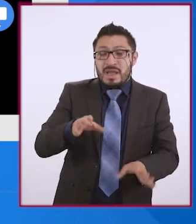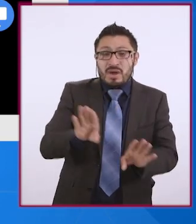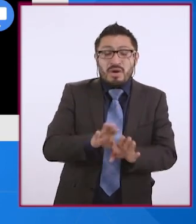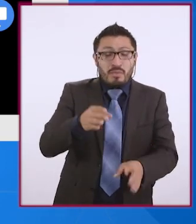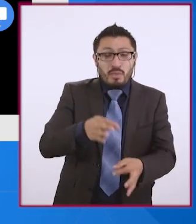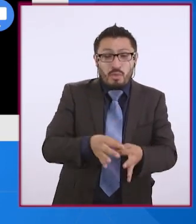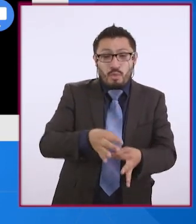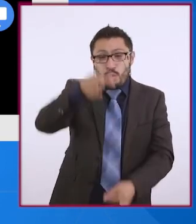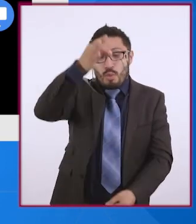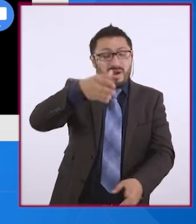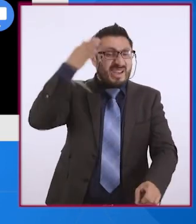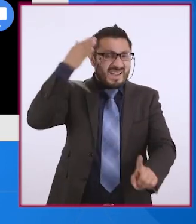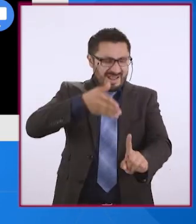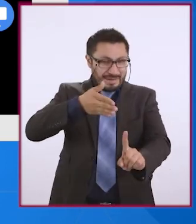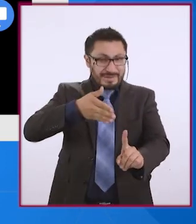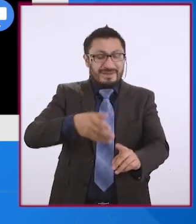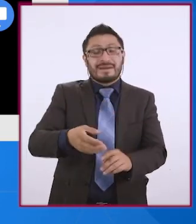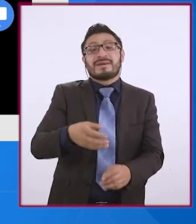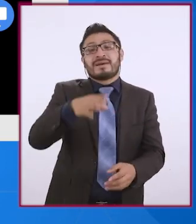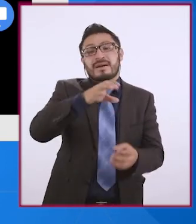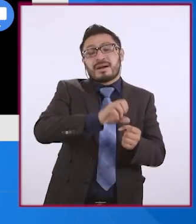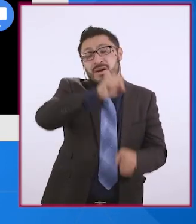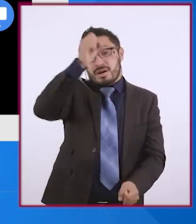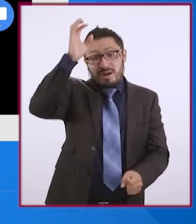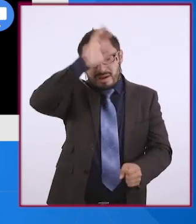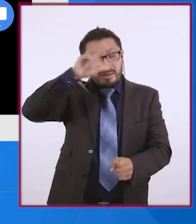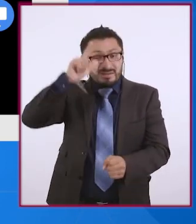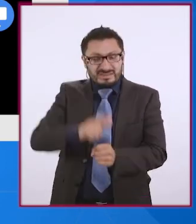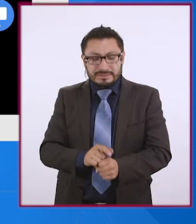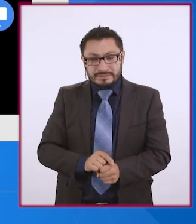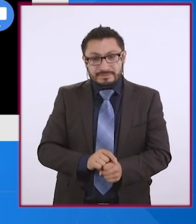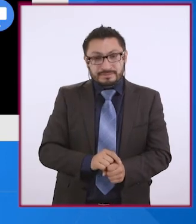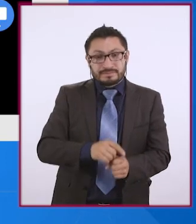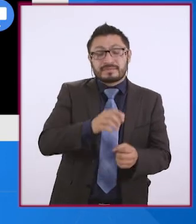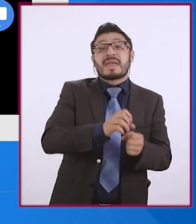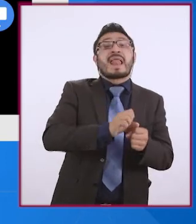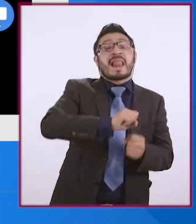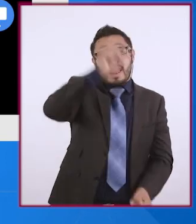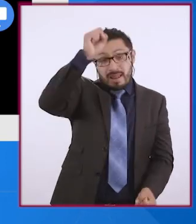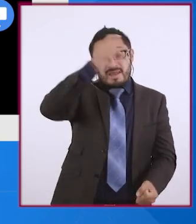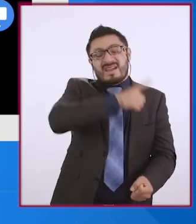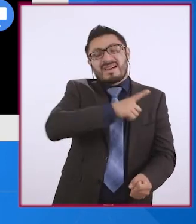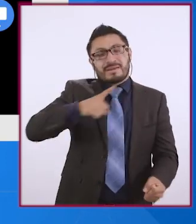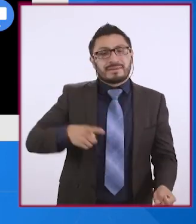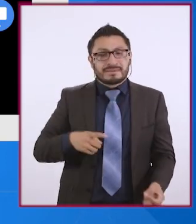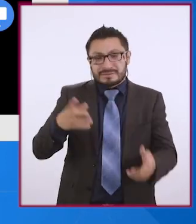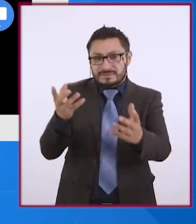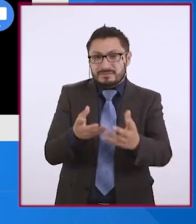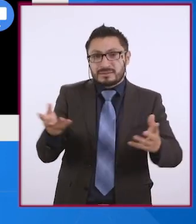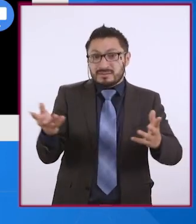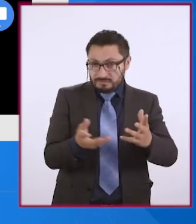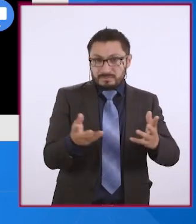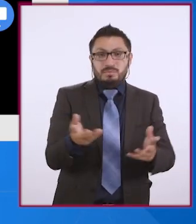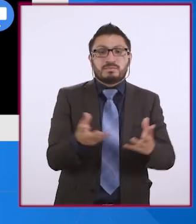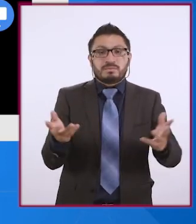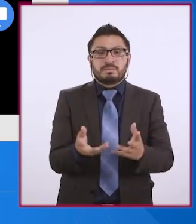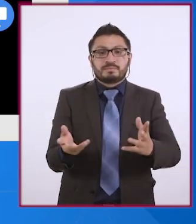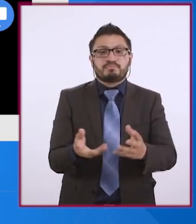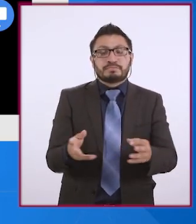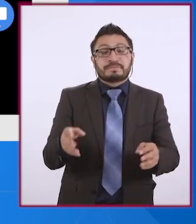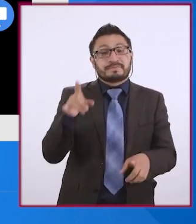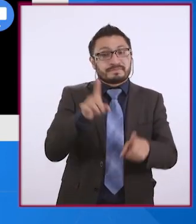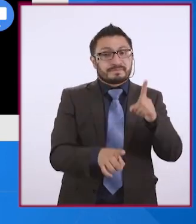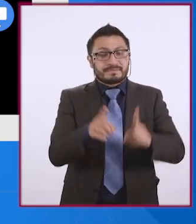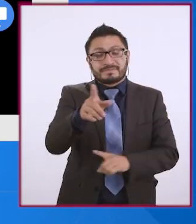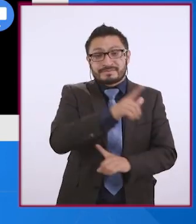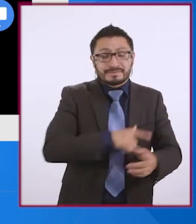concepto, constitucionalismo cultural. Las constituciones se tienen que formular de acuerdo con el